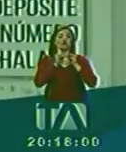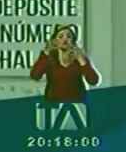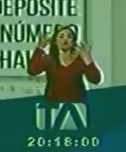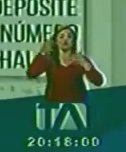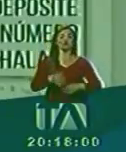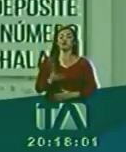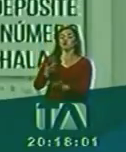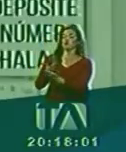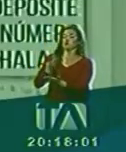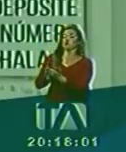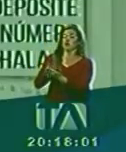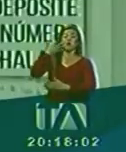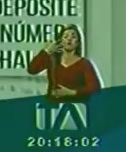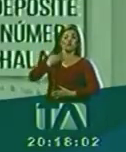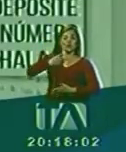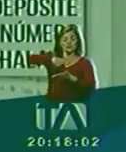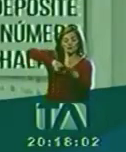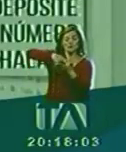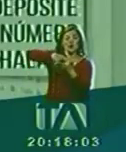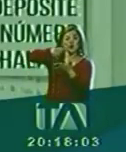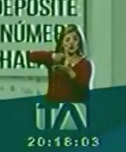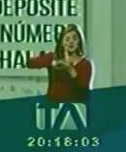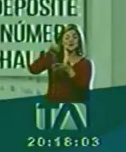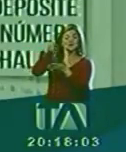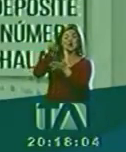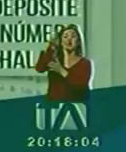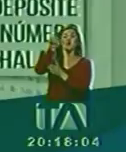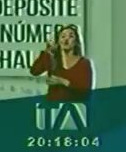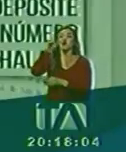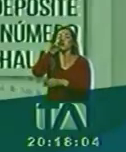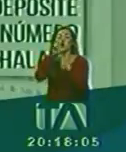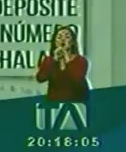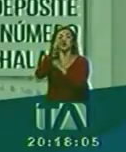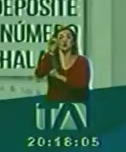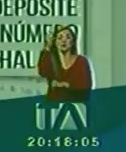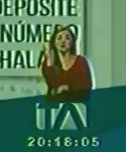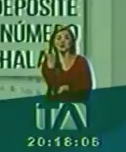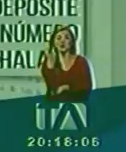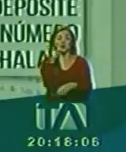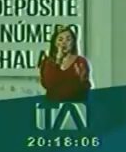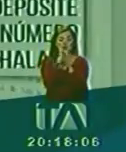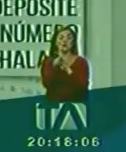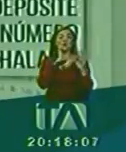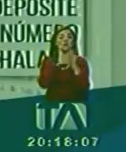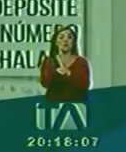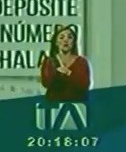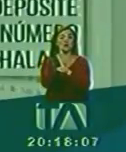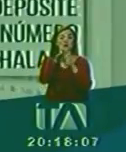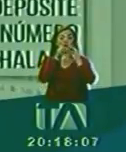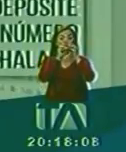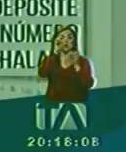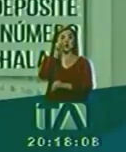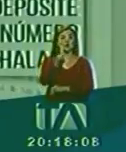exigiendo me que desde la fecha en que firmé el contrato desde el primero de junio del año 2012 le deposite a su cuenta corriente número